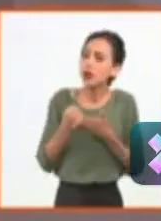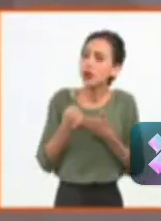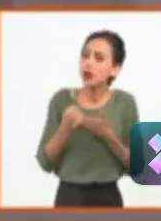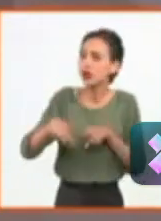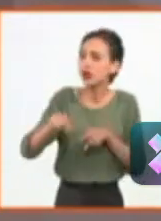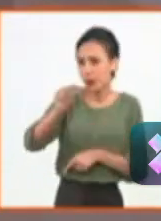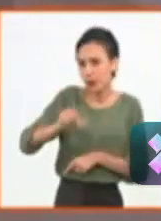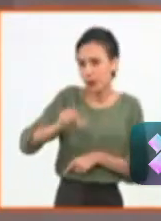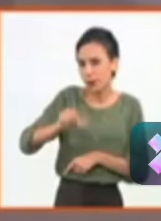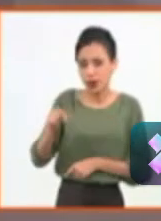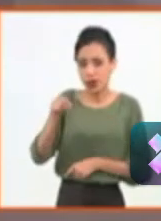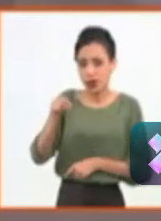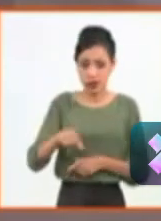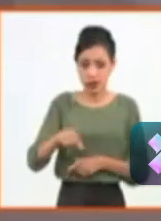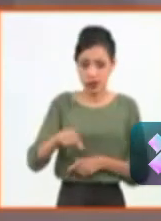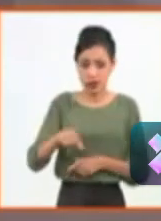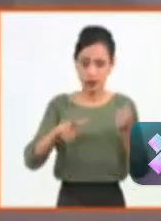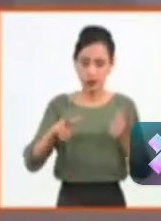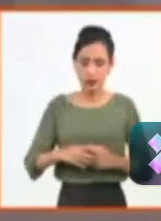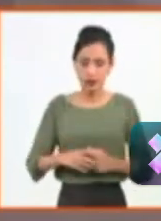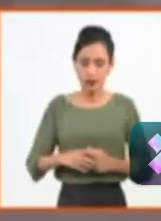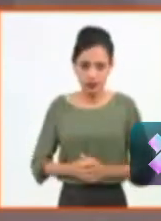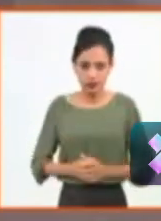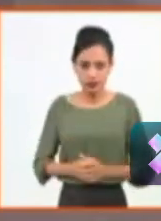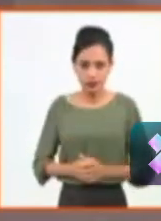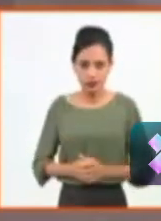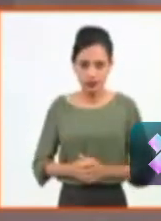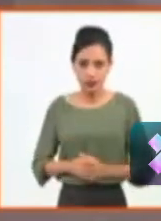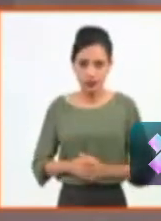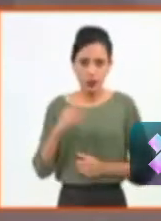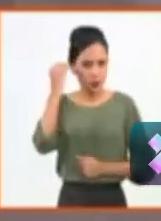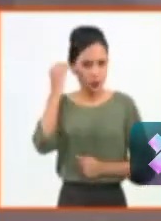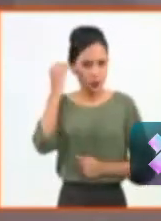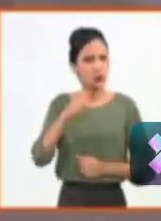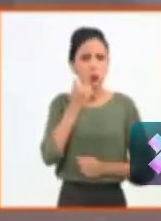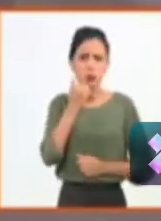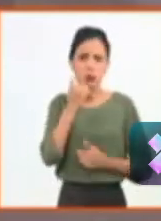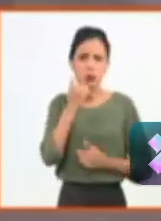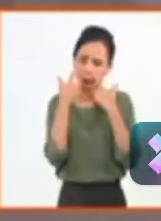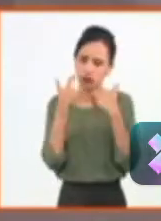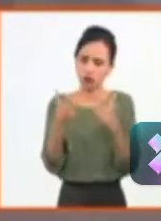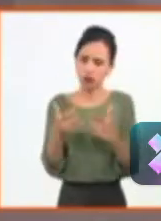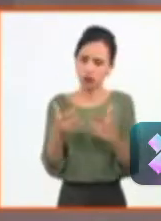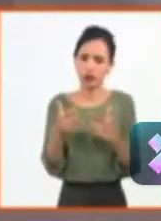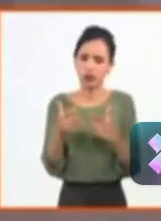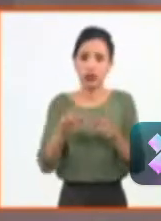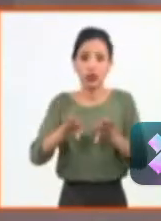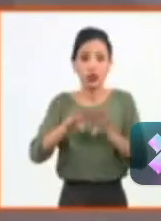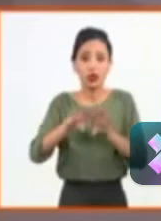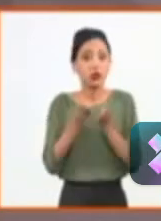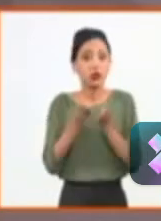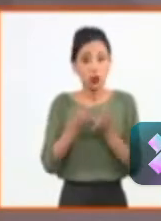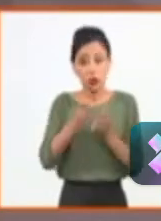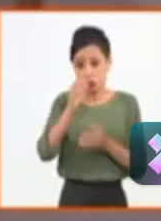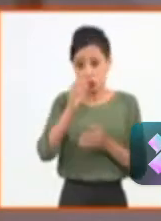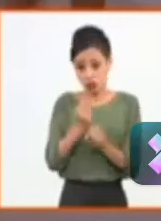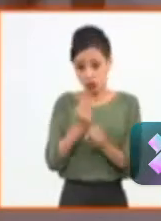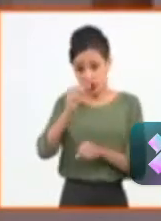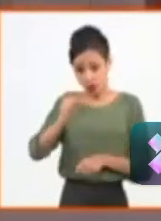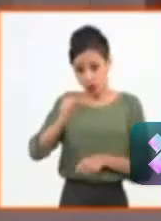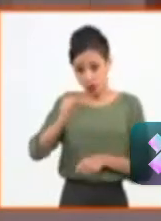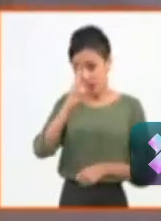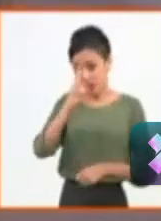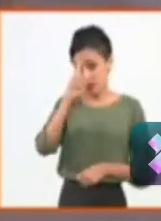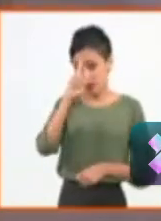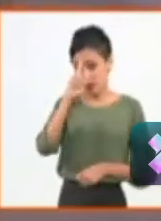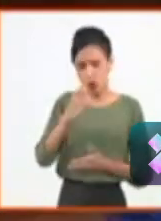nuestra provincia. Creo que eso ha sido lo más importante. No ha quedado un cubano que trabajador de la salud comprometido y responsable, que no